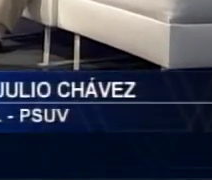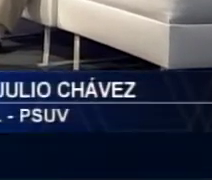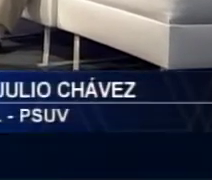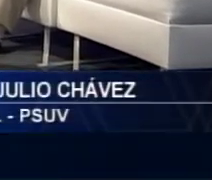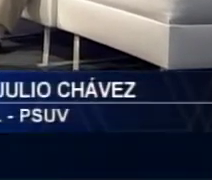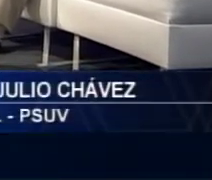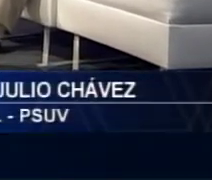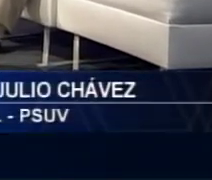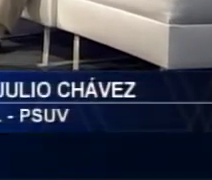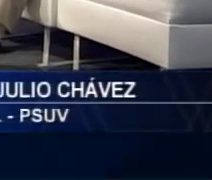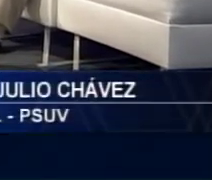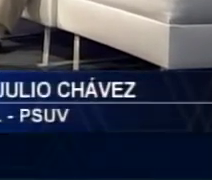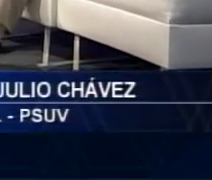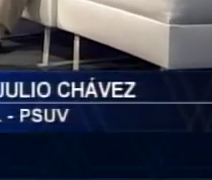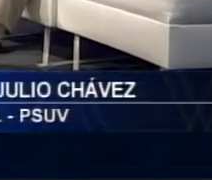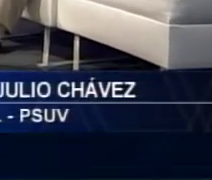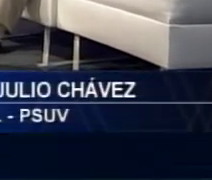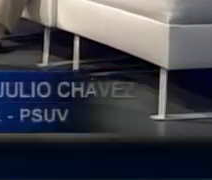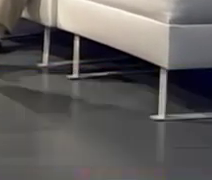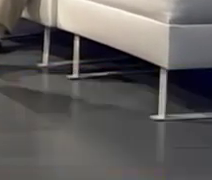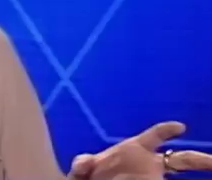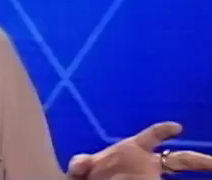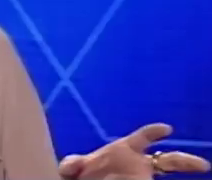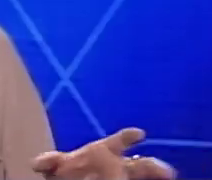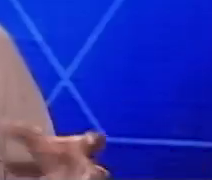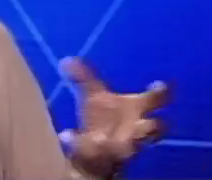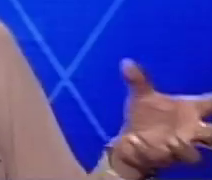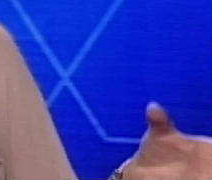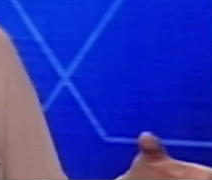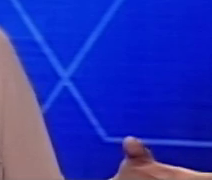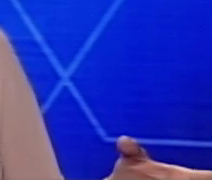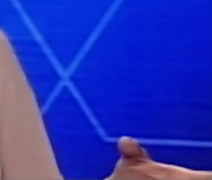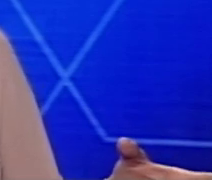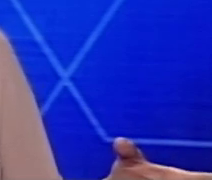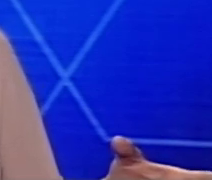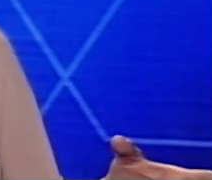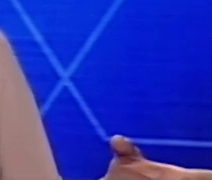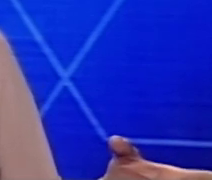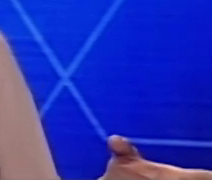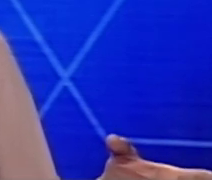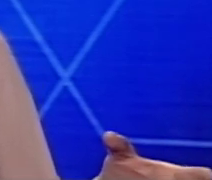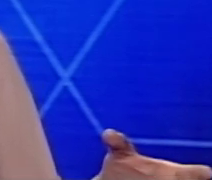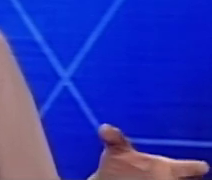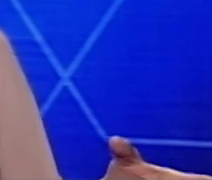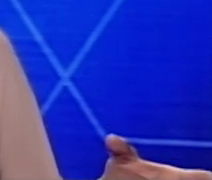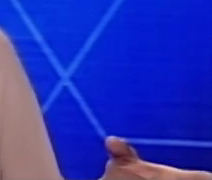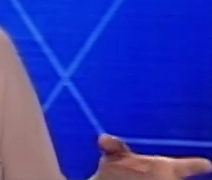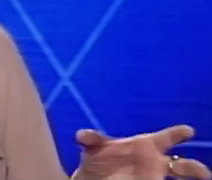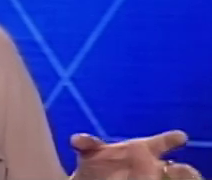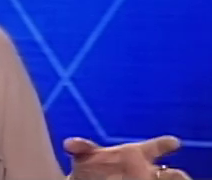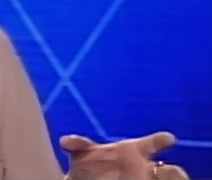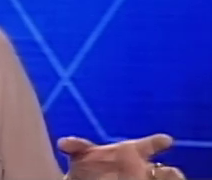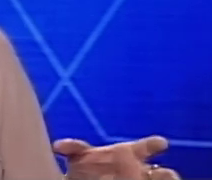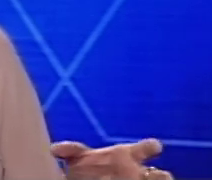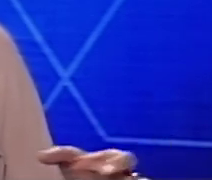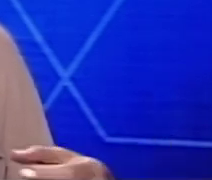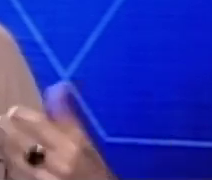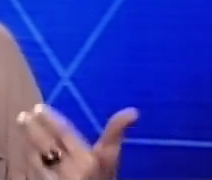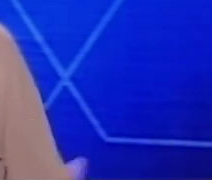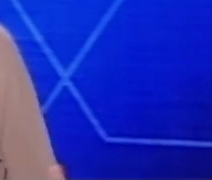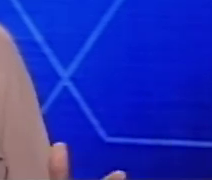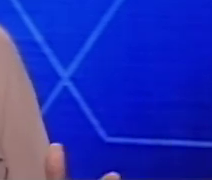el contrabando de extracción. Cuando se produce el cierre de frontera, imágenes como las que vimos los venezolanos este fin de semana, en las